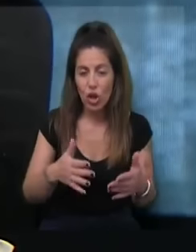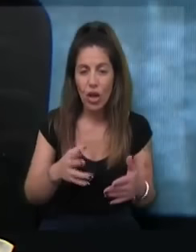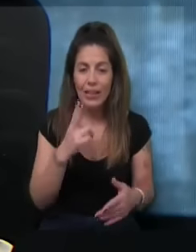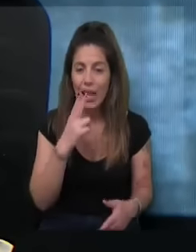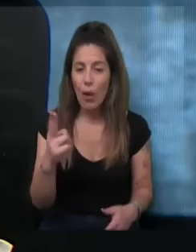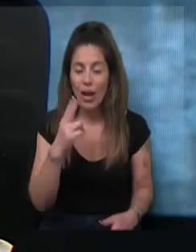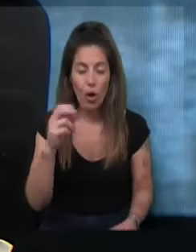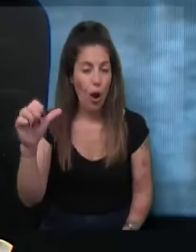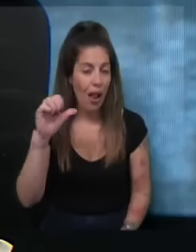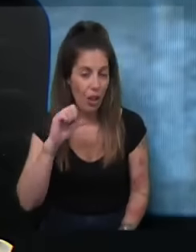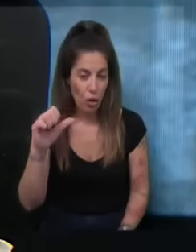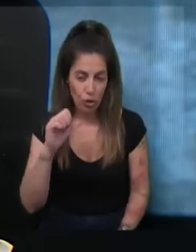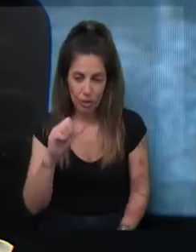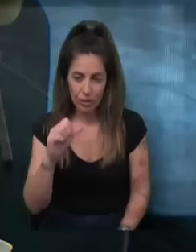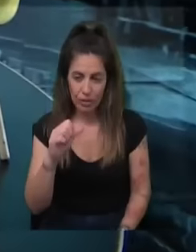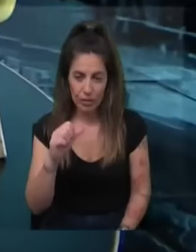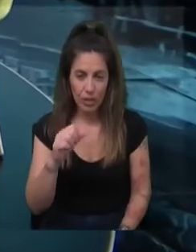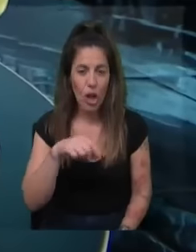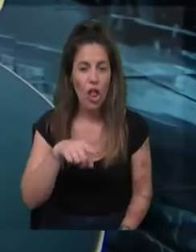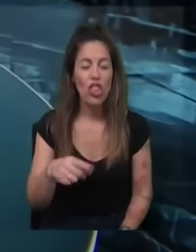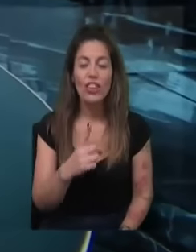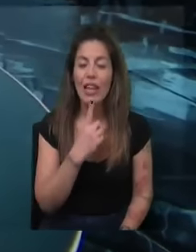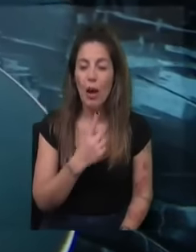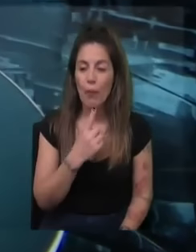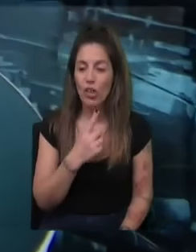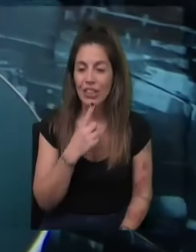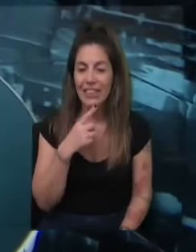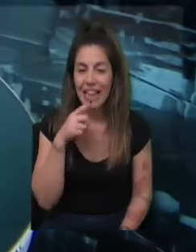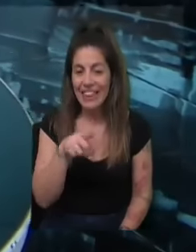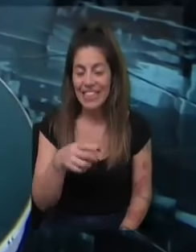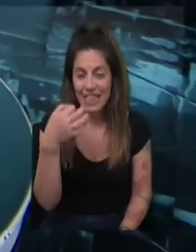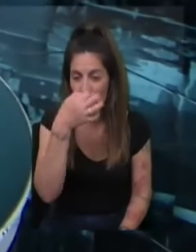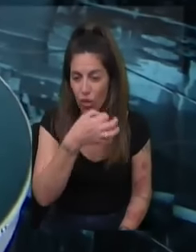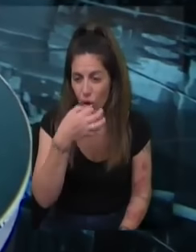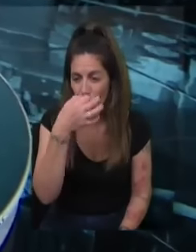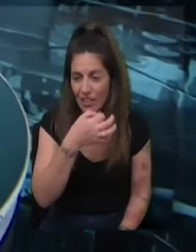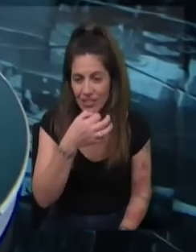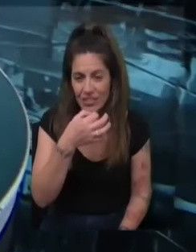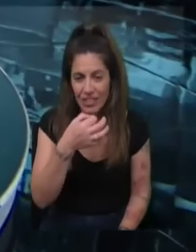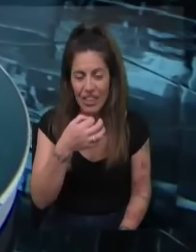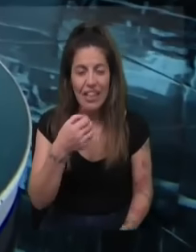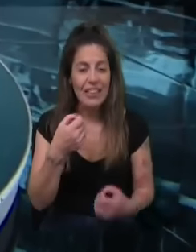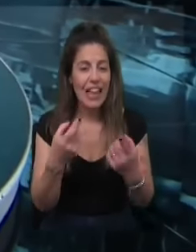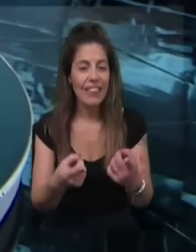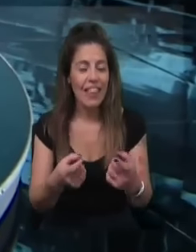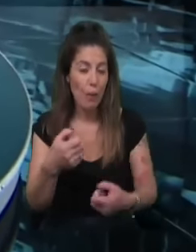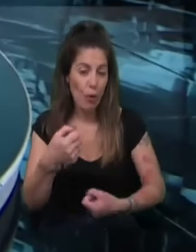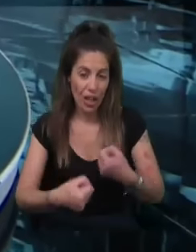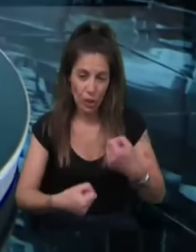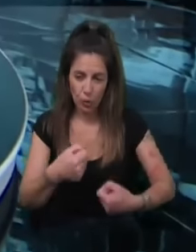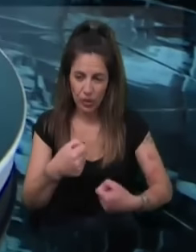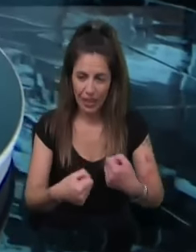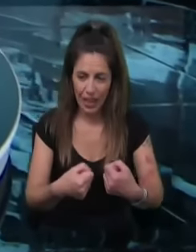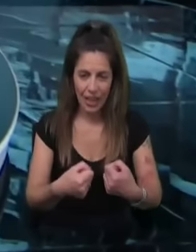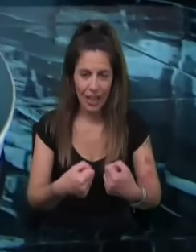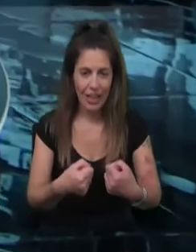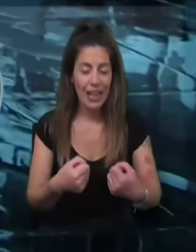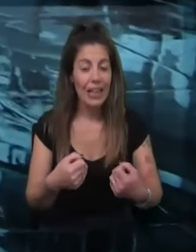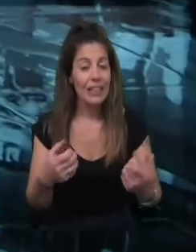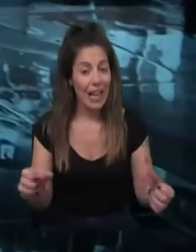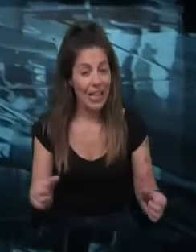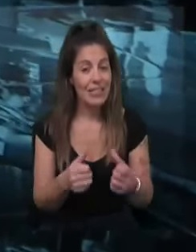el alcohol donde las políticas de esas drogas están definidas por la industria y nos está